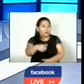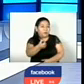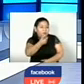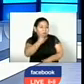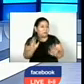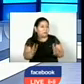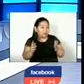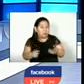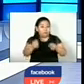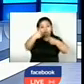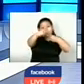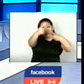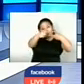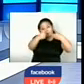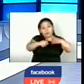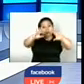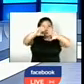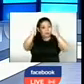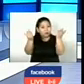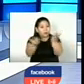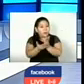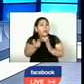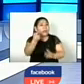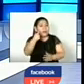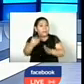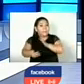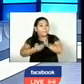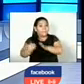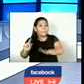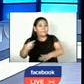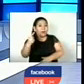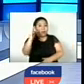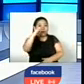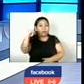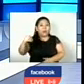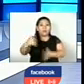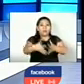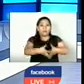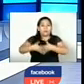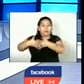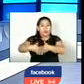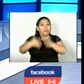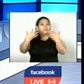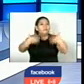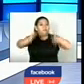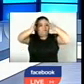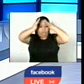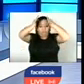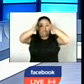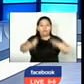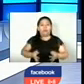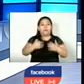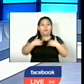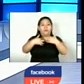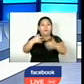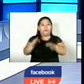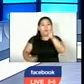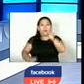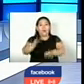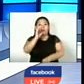revisar información internacional y nos vamos hasta Estados Unidos donde en un fallo histórico en ese país un jurado popular